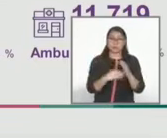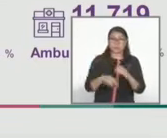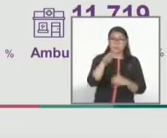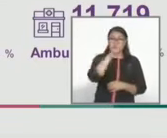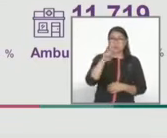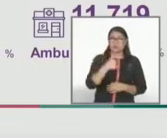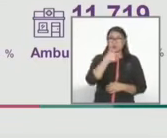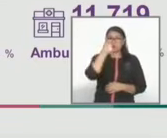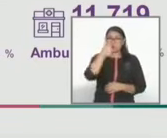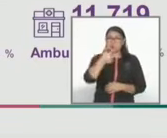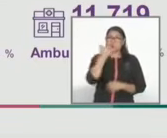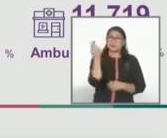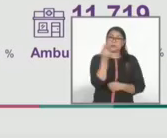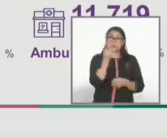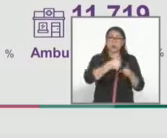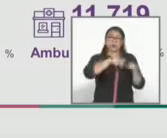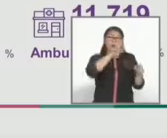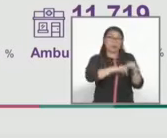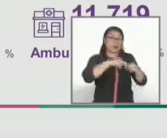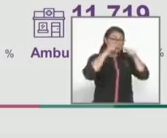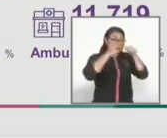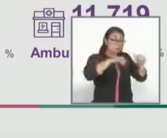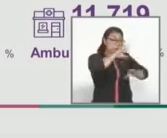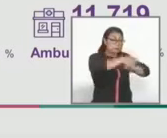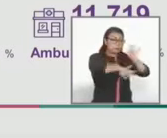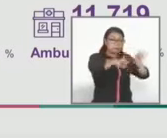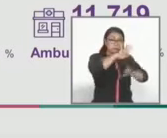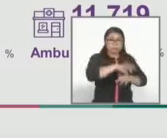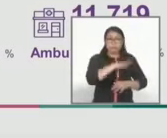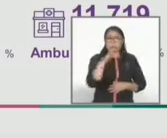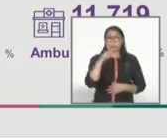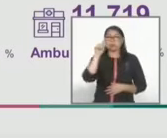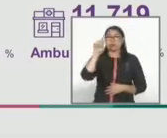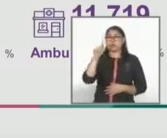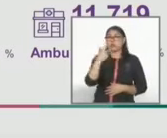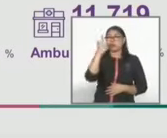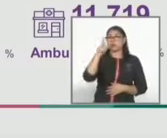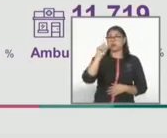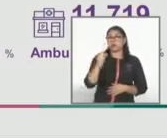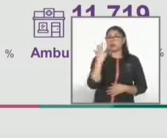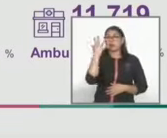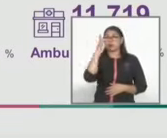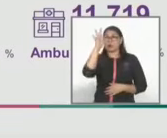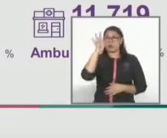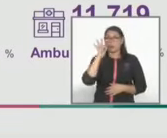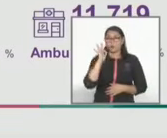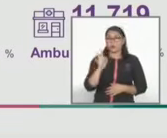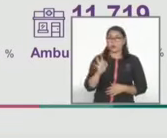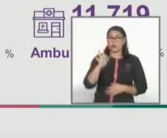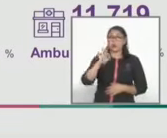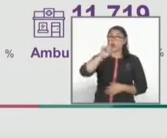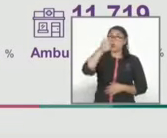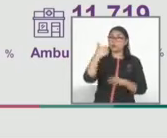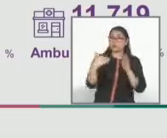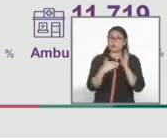3.206, han requerido manejo en una unidad hospitalaria y el 78.5% restante, es